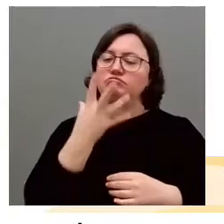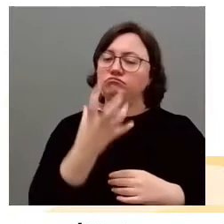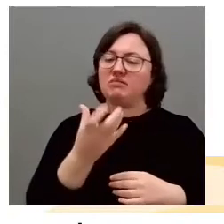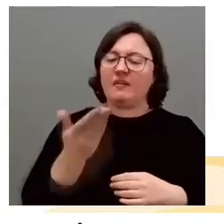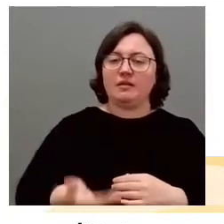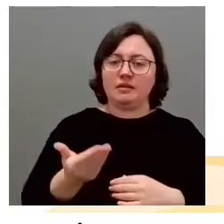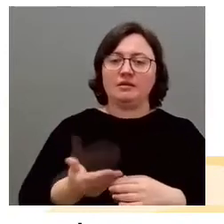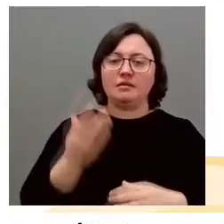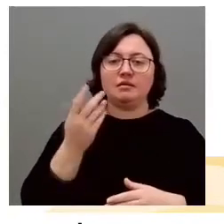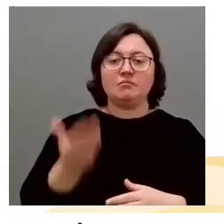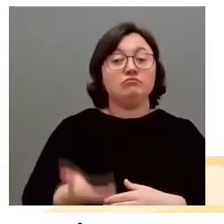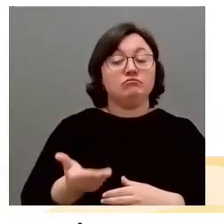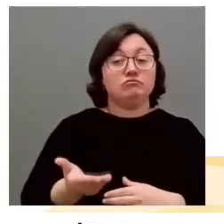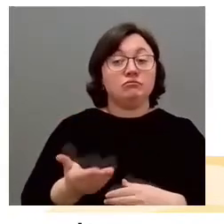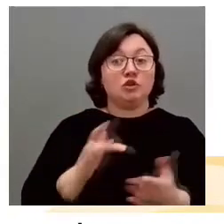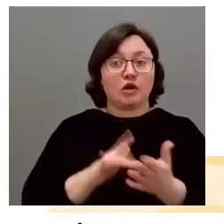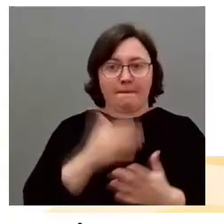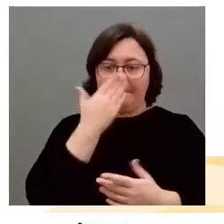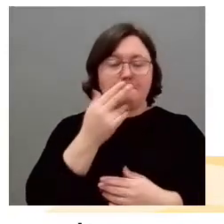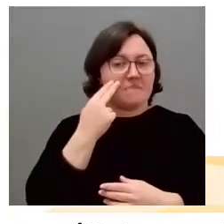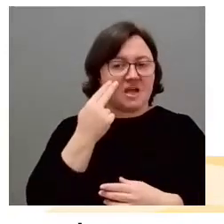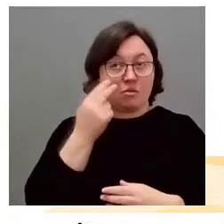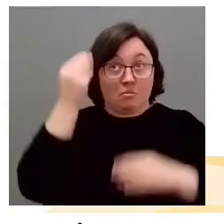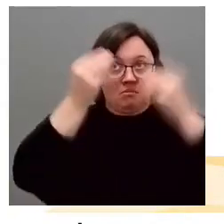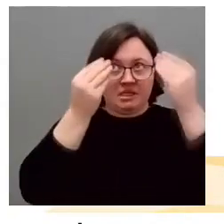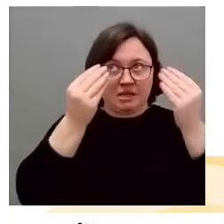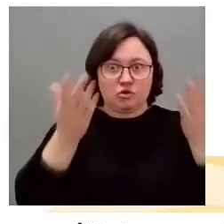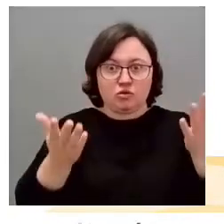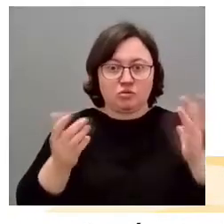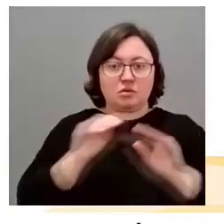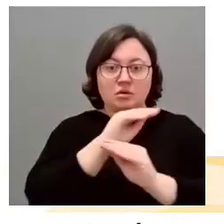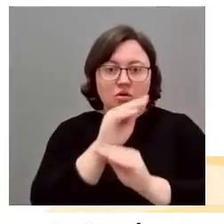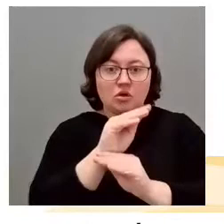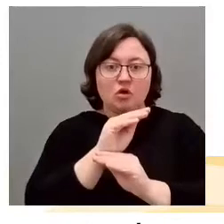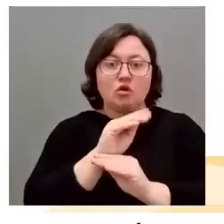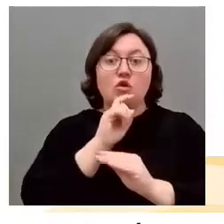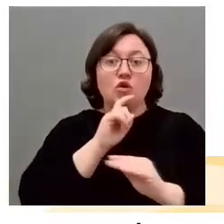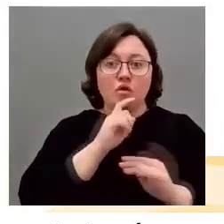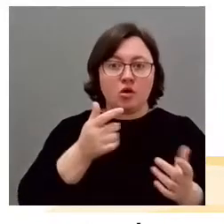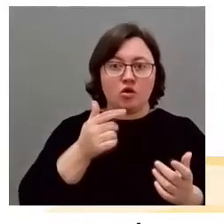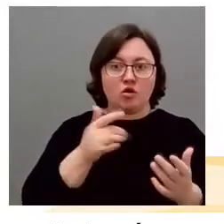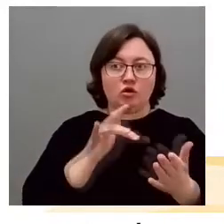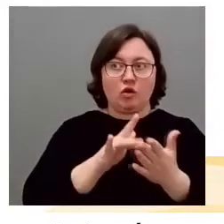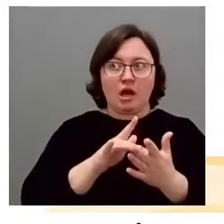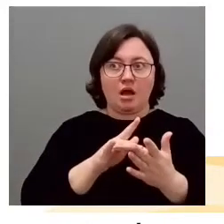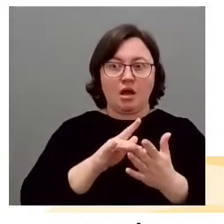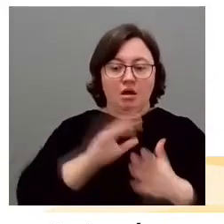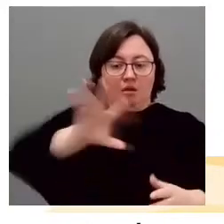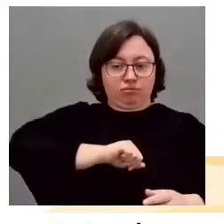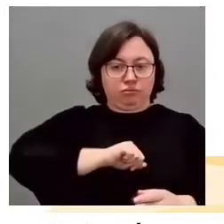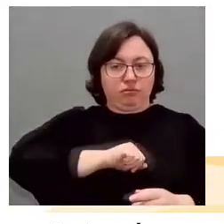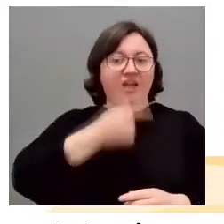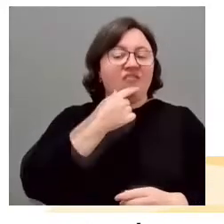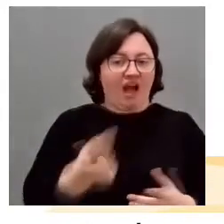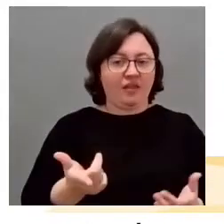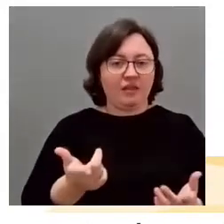y serias, y teníamos miedo pues porque pensábamos que eran pues, candidatos ahí para que ocurriera algo. Yo creo que bueno,